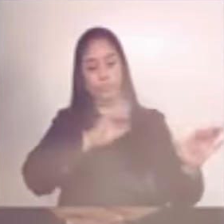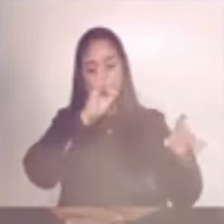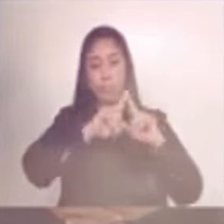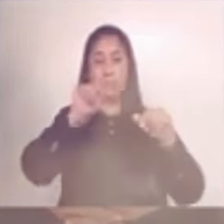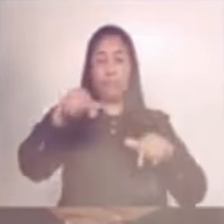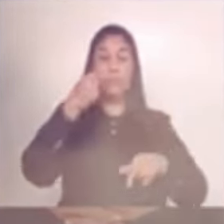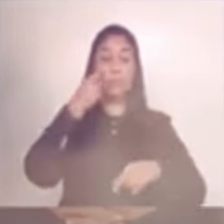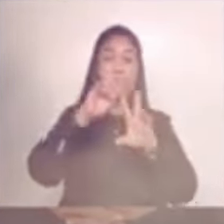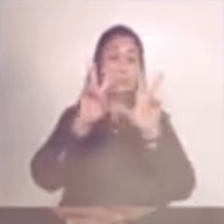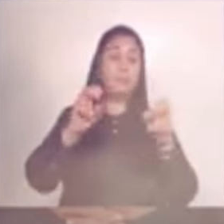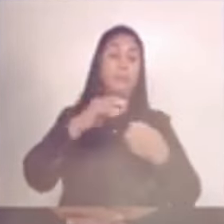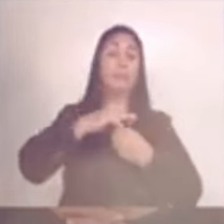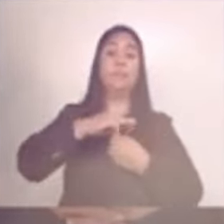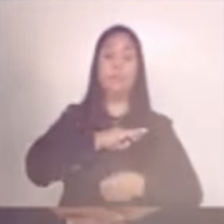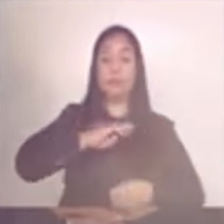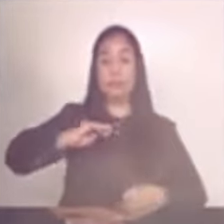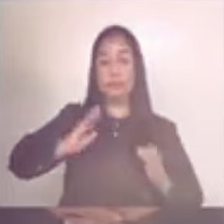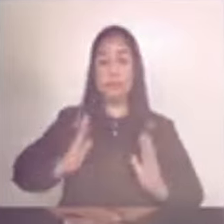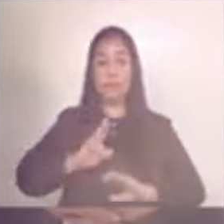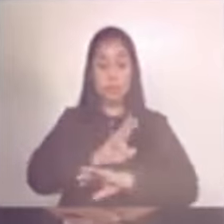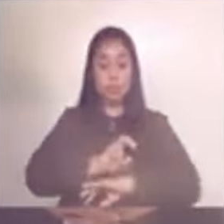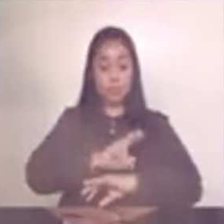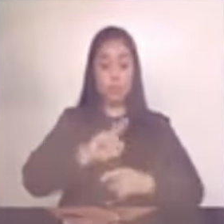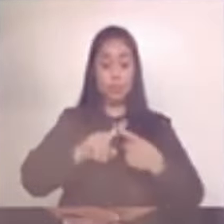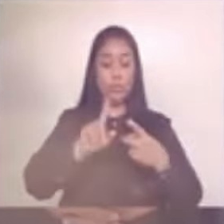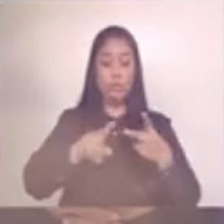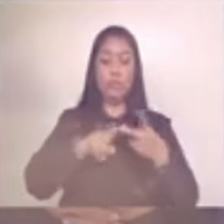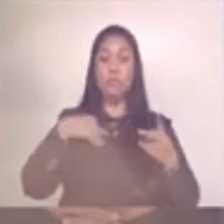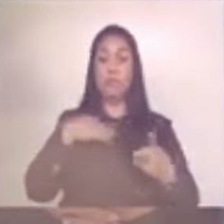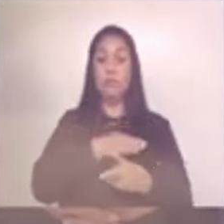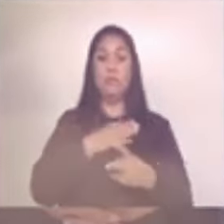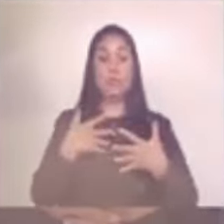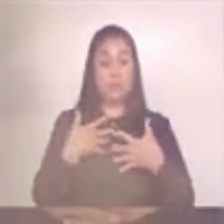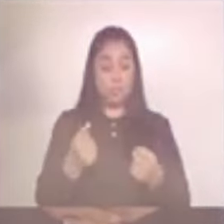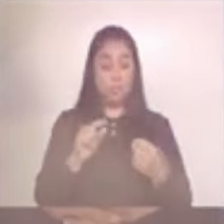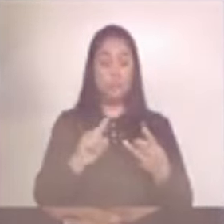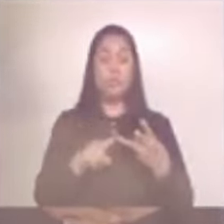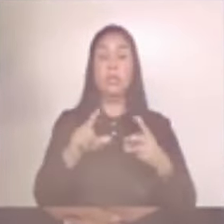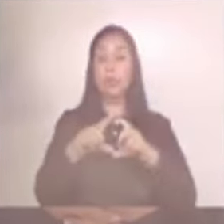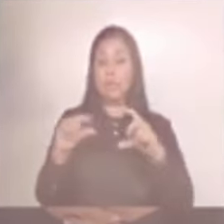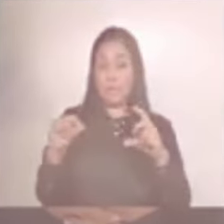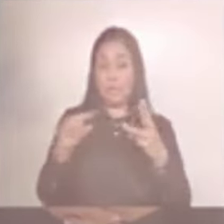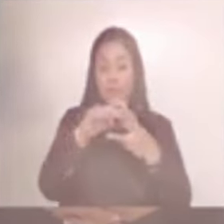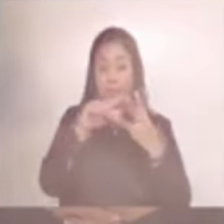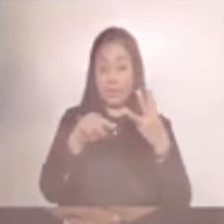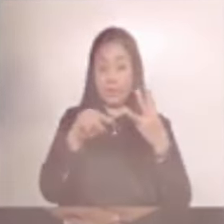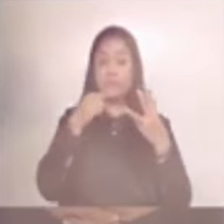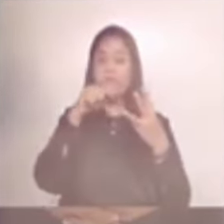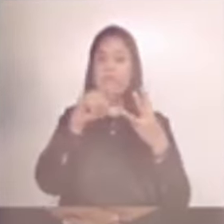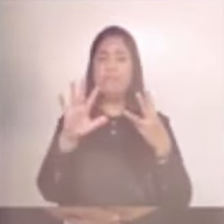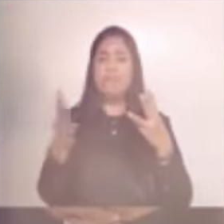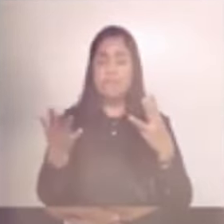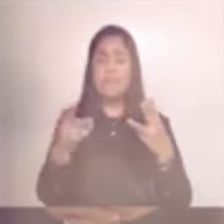del Ministerio de Agricultura, en el caso del Ministerio de Salud y en el caso de la CONRED, lo que se está haciendo